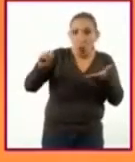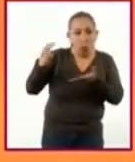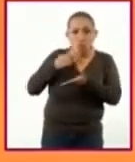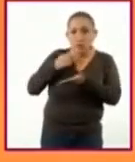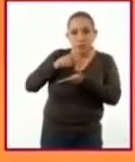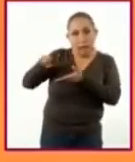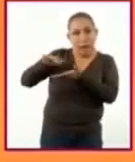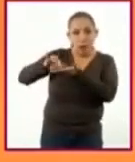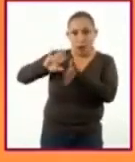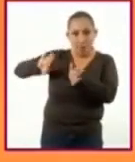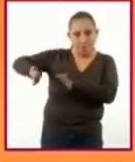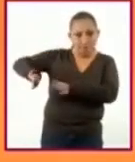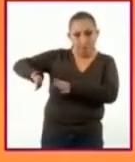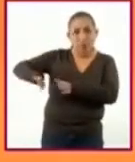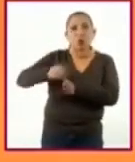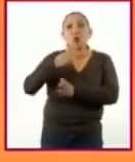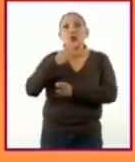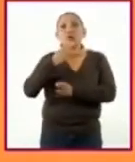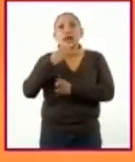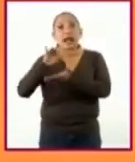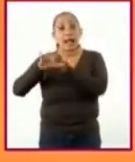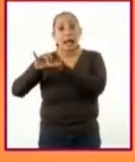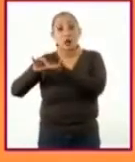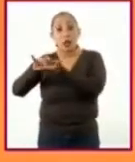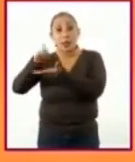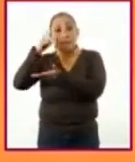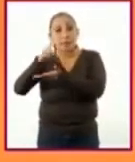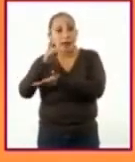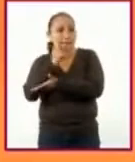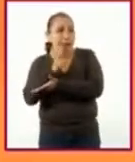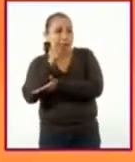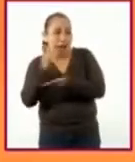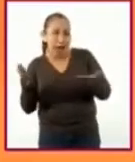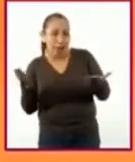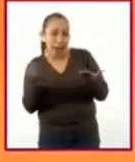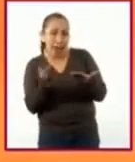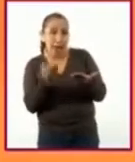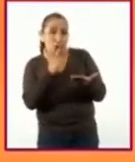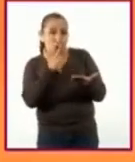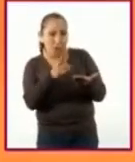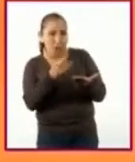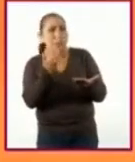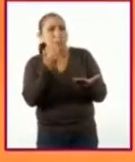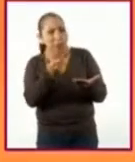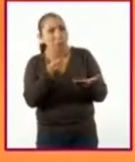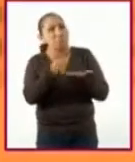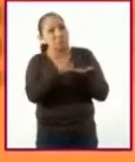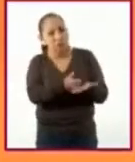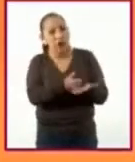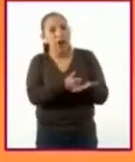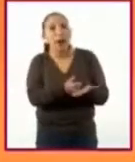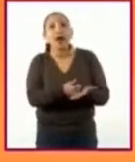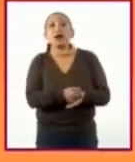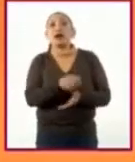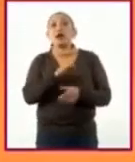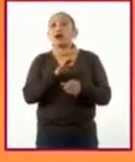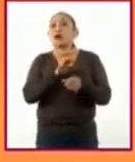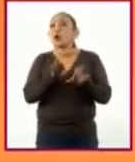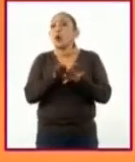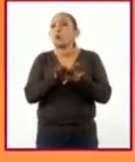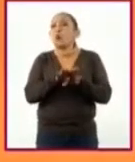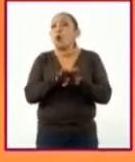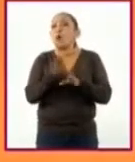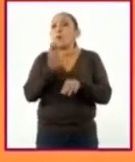esta herramienta. Por ejemplo, usar una calculadora para verificar un resultado puede ser de utilidad. ¿En qué